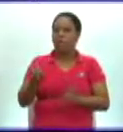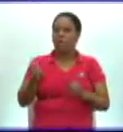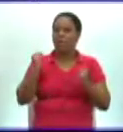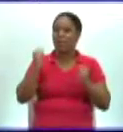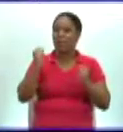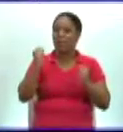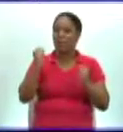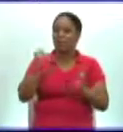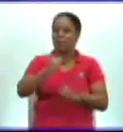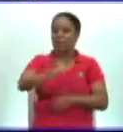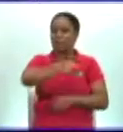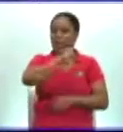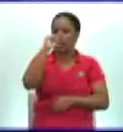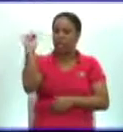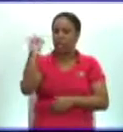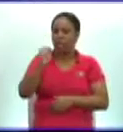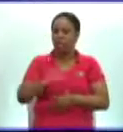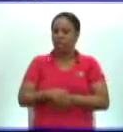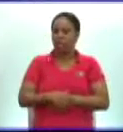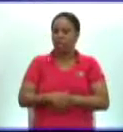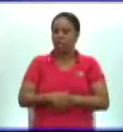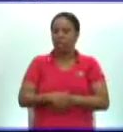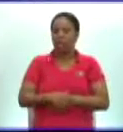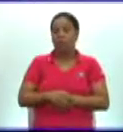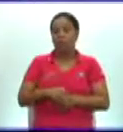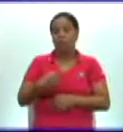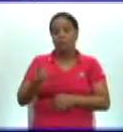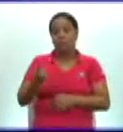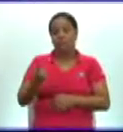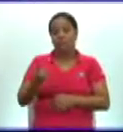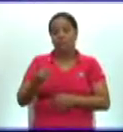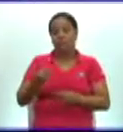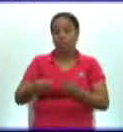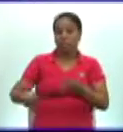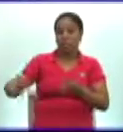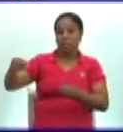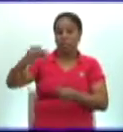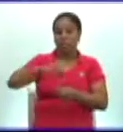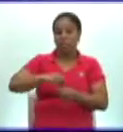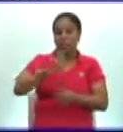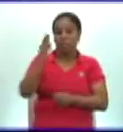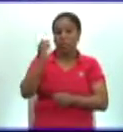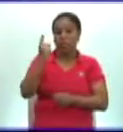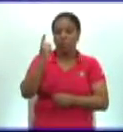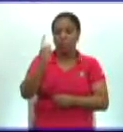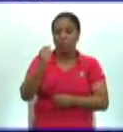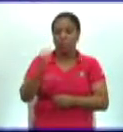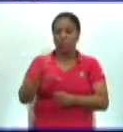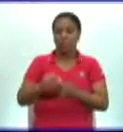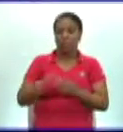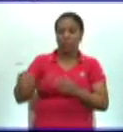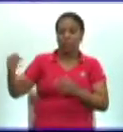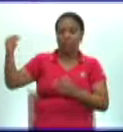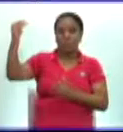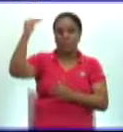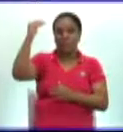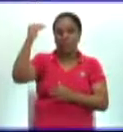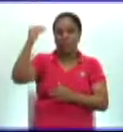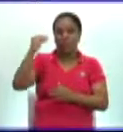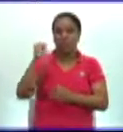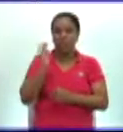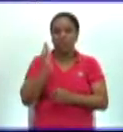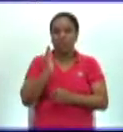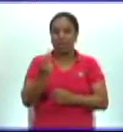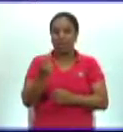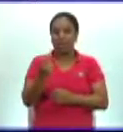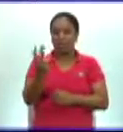ganadora? Bueno, la que aplicó F1, que es mucho mayor que F2. No